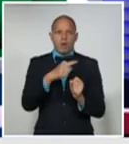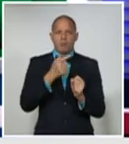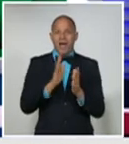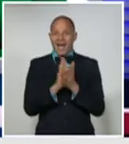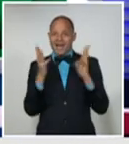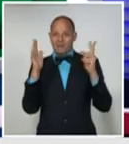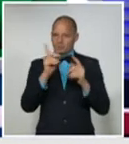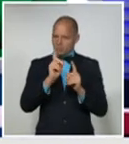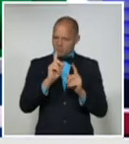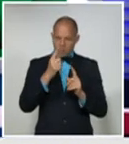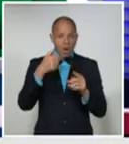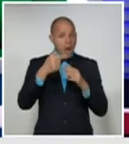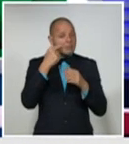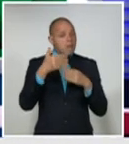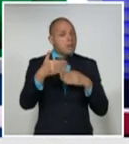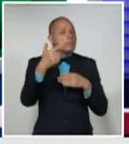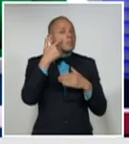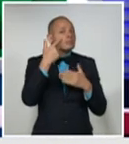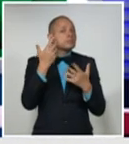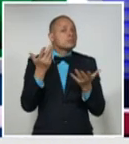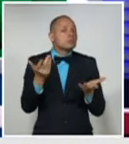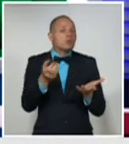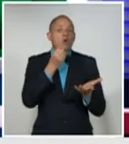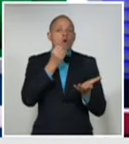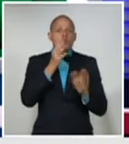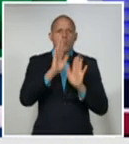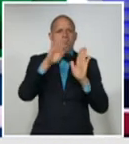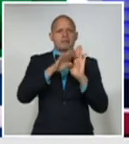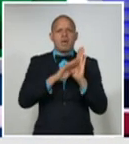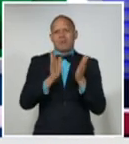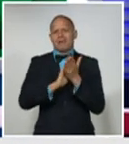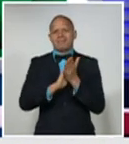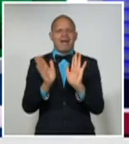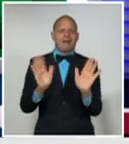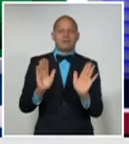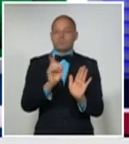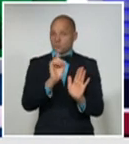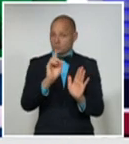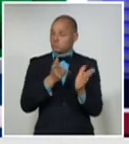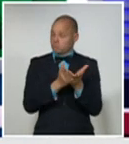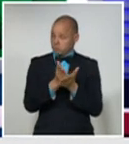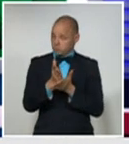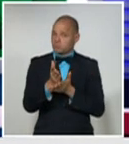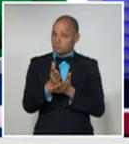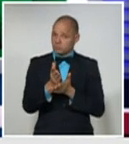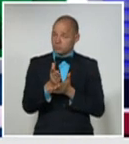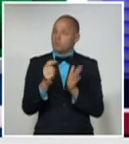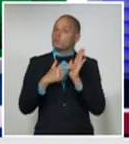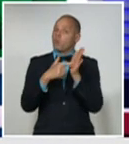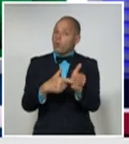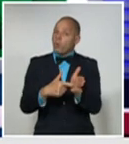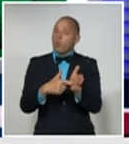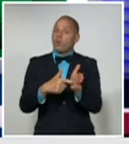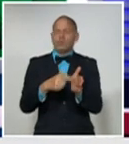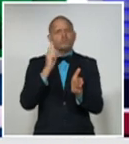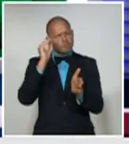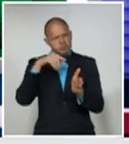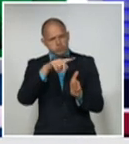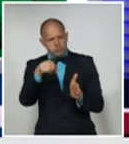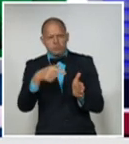días sin desmontar ninguna de las medidas, que sé que no lo van a hacer en este